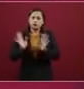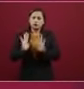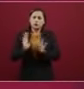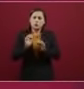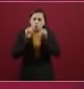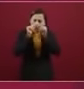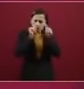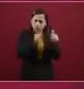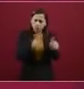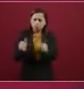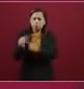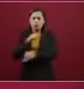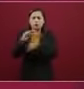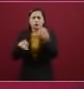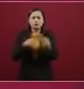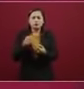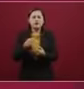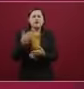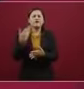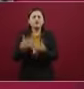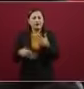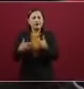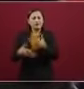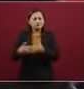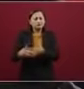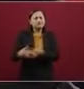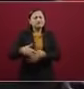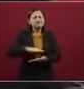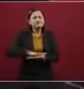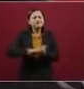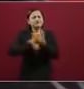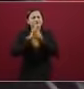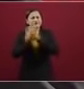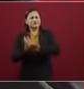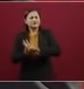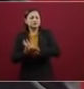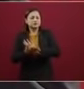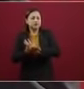transición. Todavía ahí tenemos